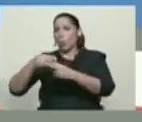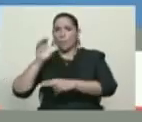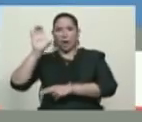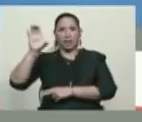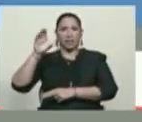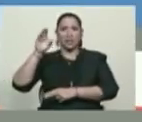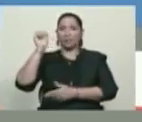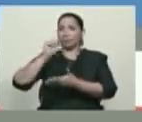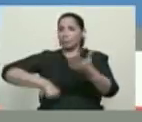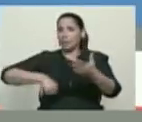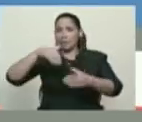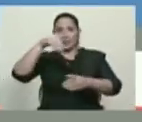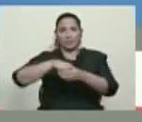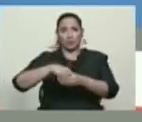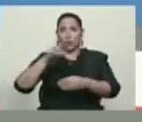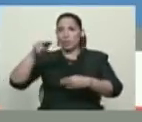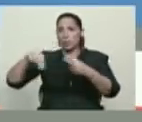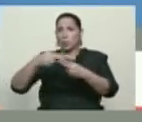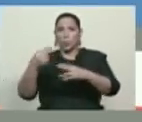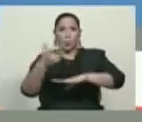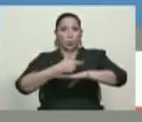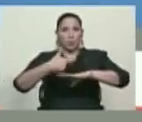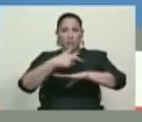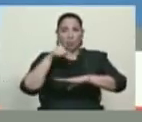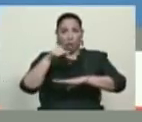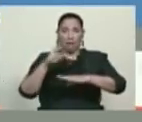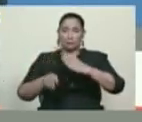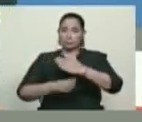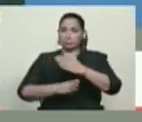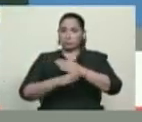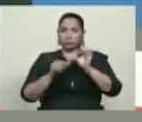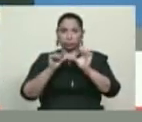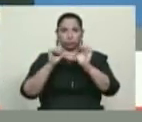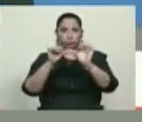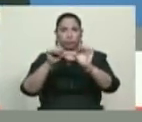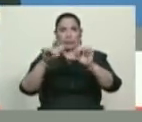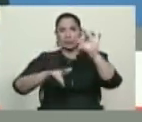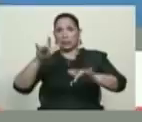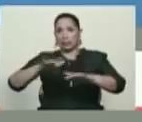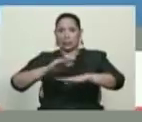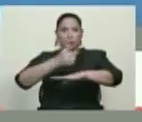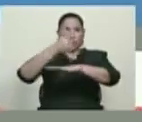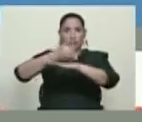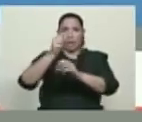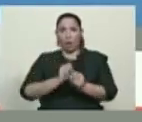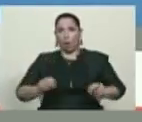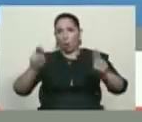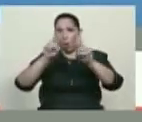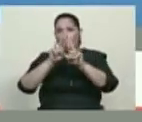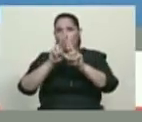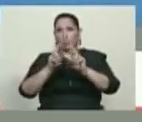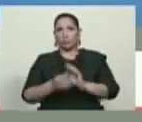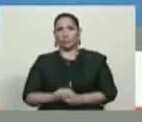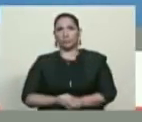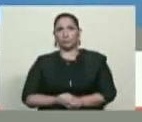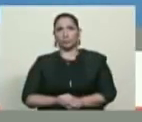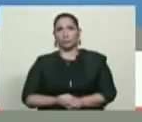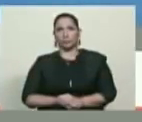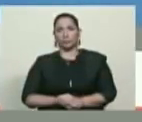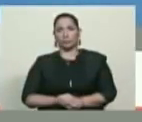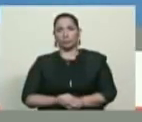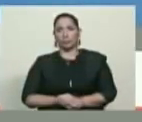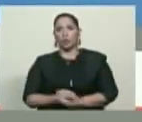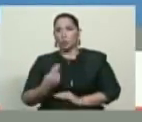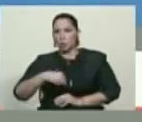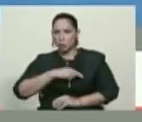intervención de ningún gobierno. Esa ha sido una constante del secretario general Antonio Guterres que nos ha ratificado hoy. Es entre los